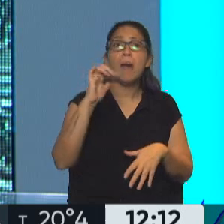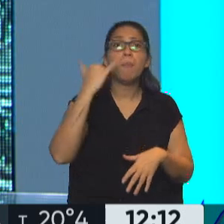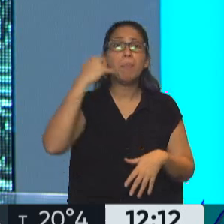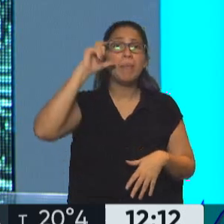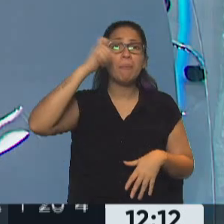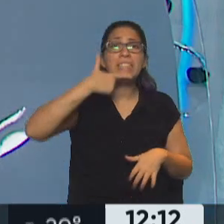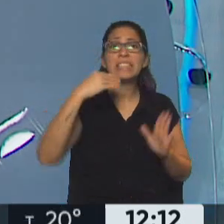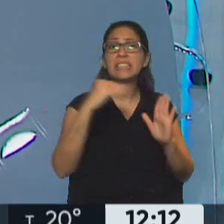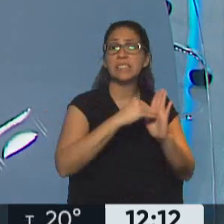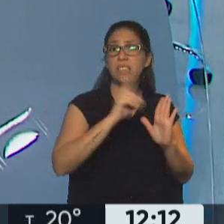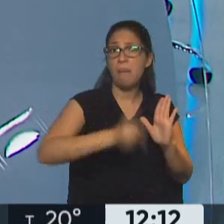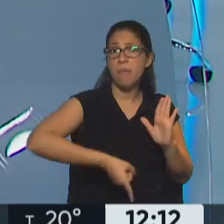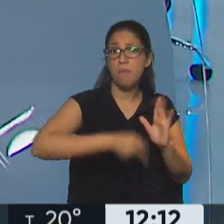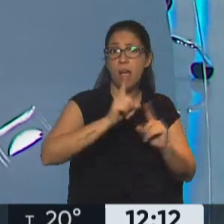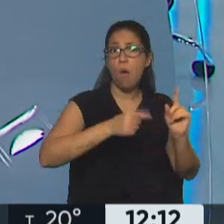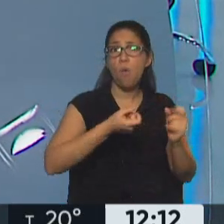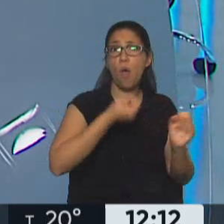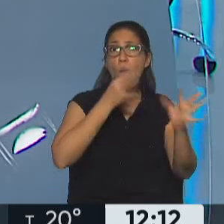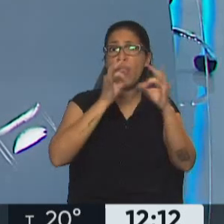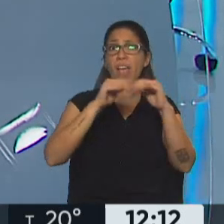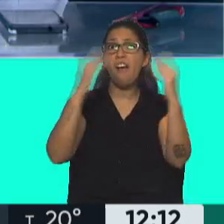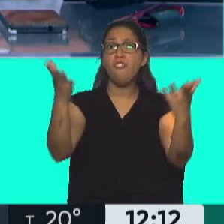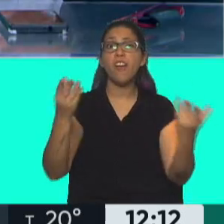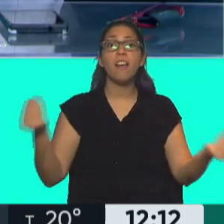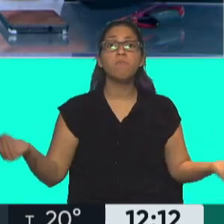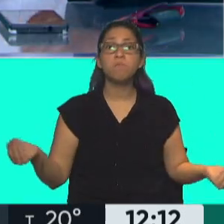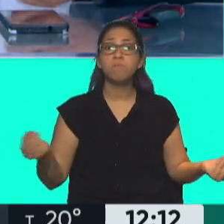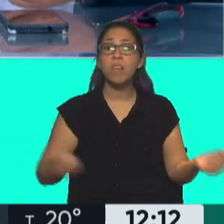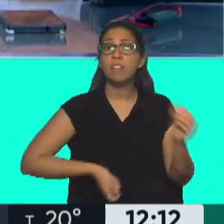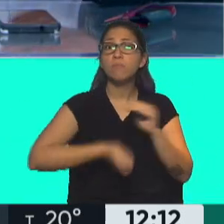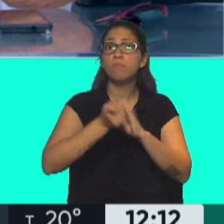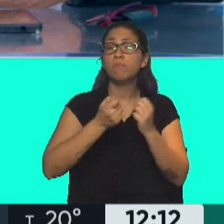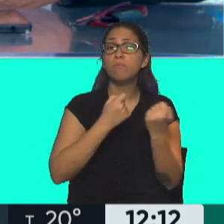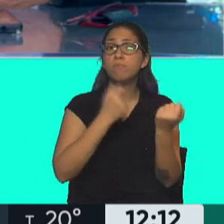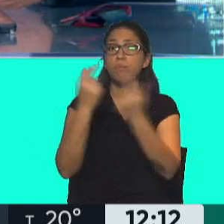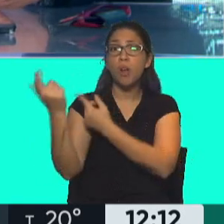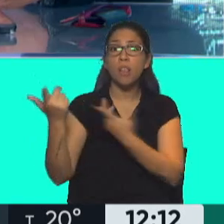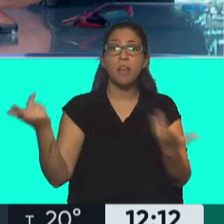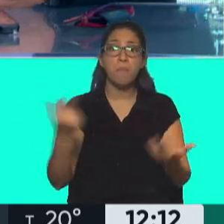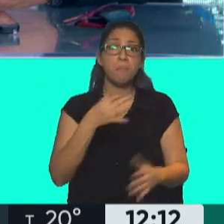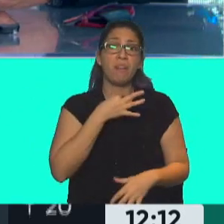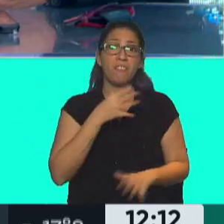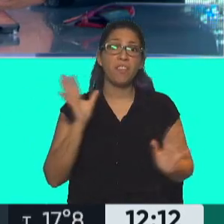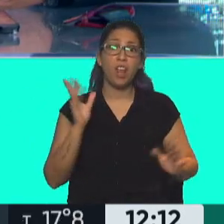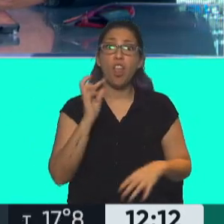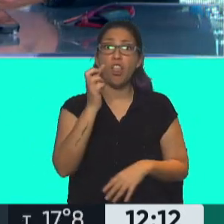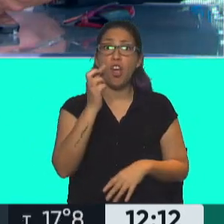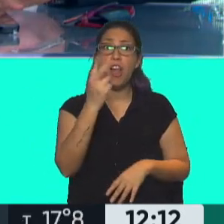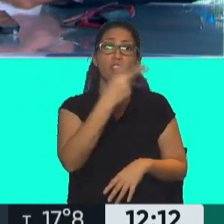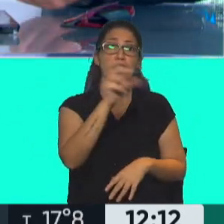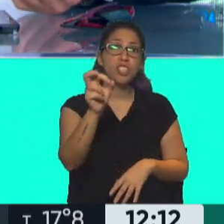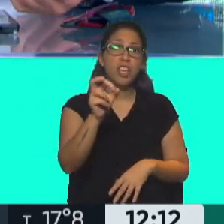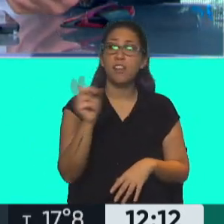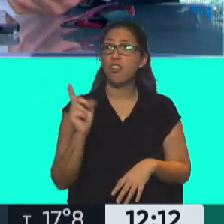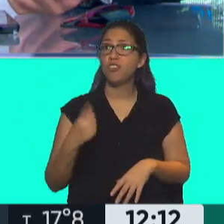las pymes exportadoras. Las pymes exportadoras, claro, dicen, nosotros como pyme exportadora también preferimos un dólar de 200 o 250 y no